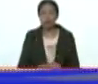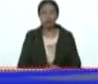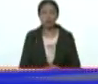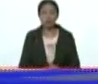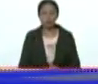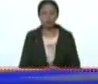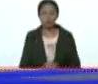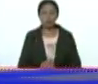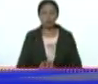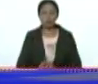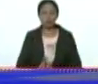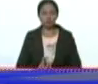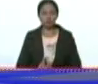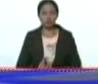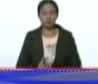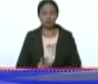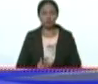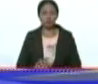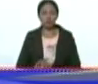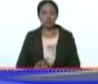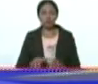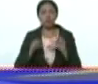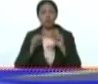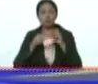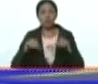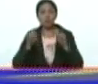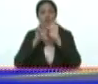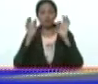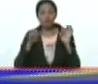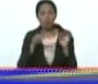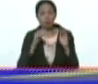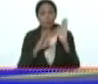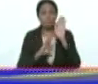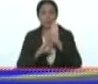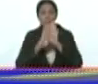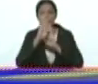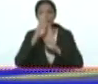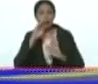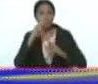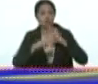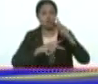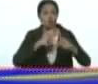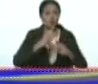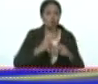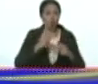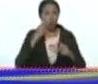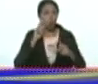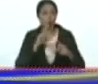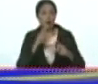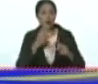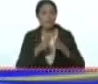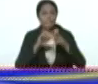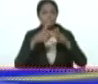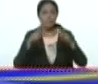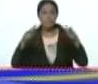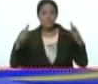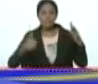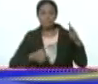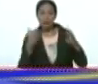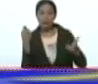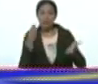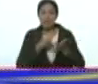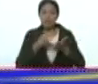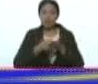y digo más, en la medida que vayamos creciendo en la producción, vamos ampliando la